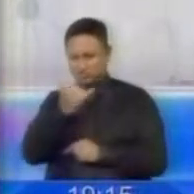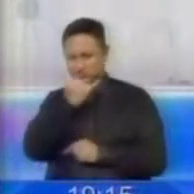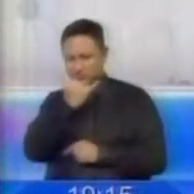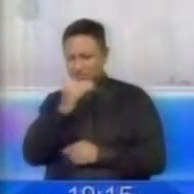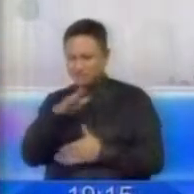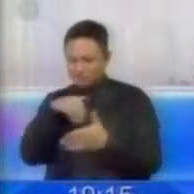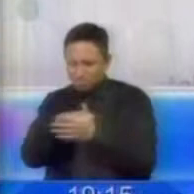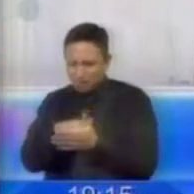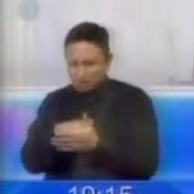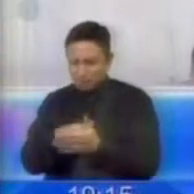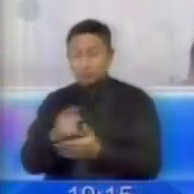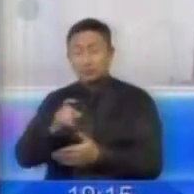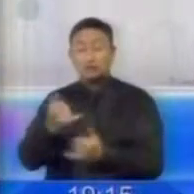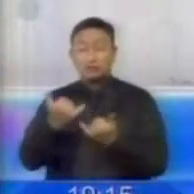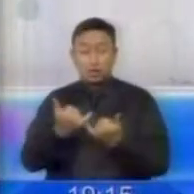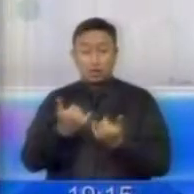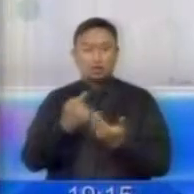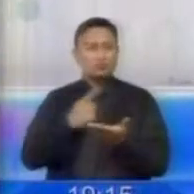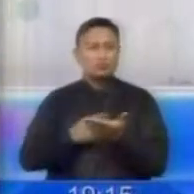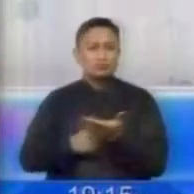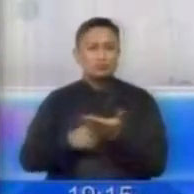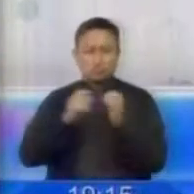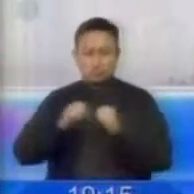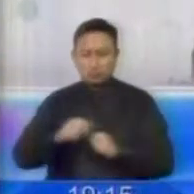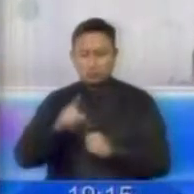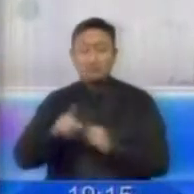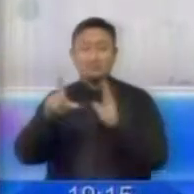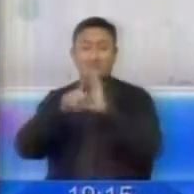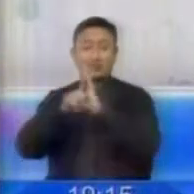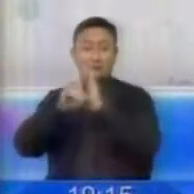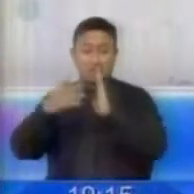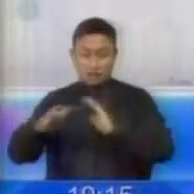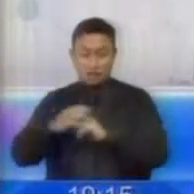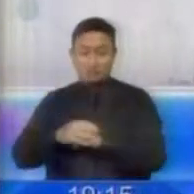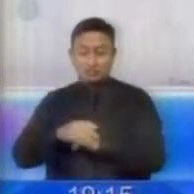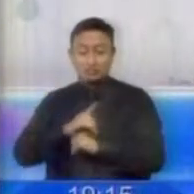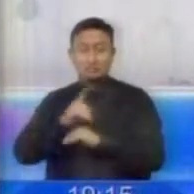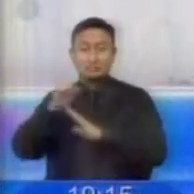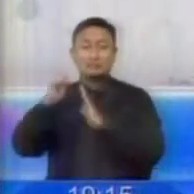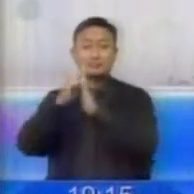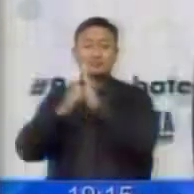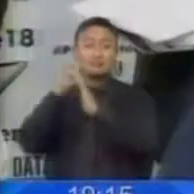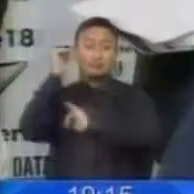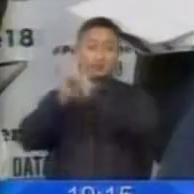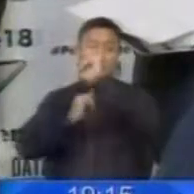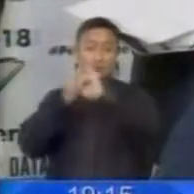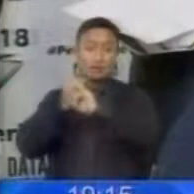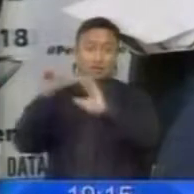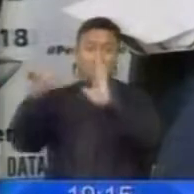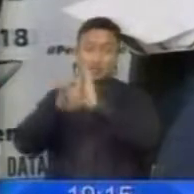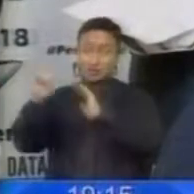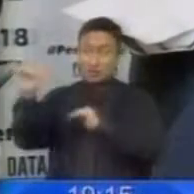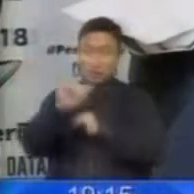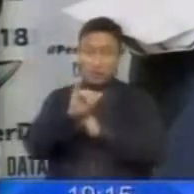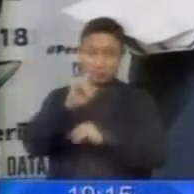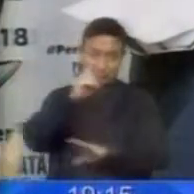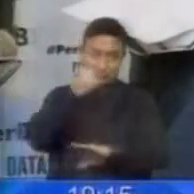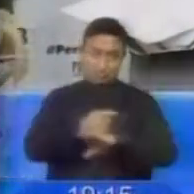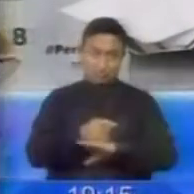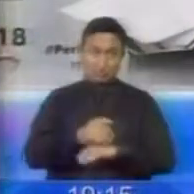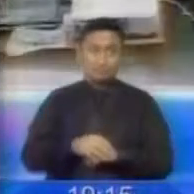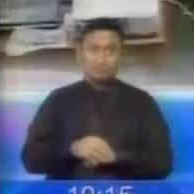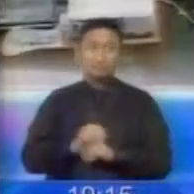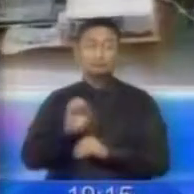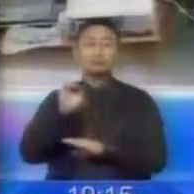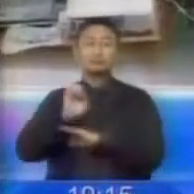que es importante abordar para que la ley cumpla con lo que dictaminan los estándares internacionales. Por otro lado, Ecuador no ha sido